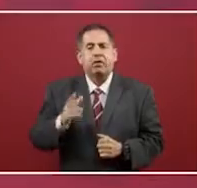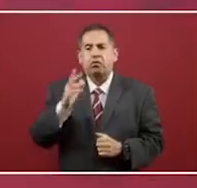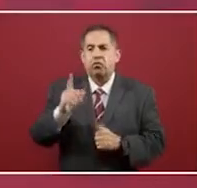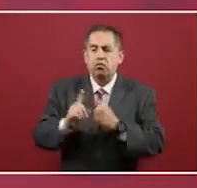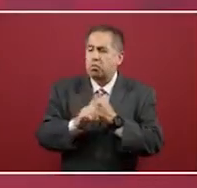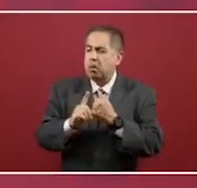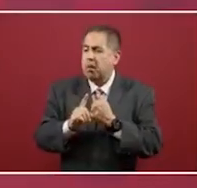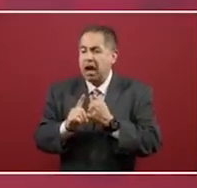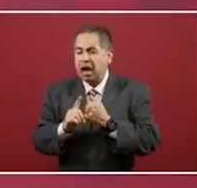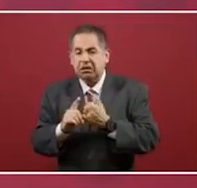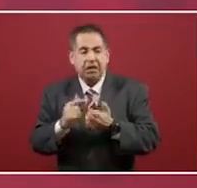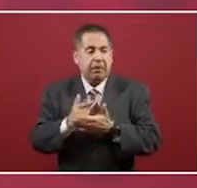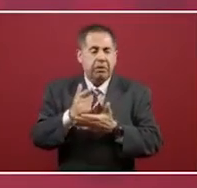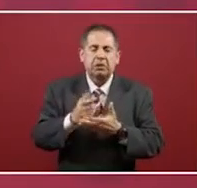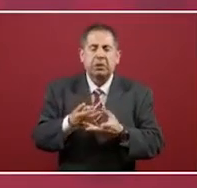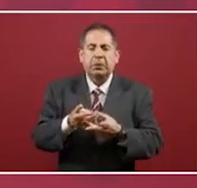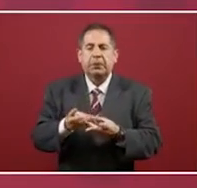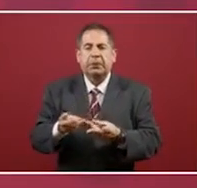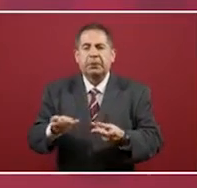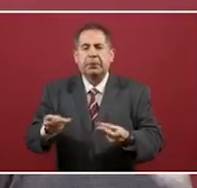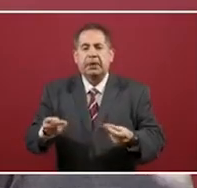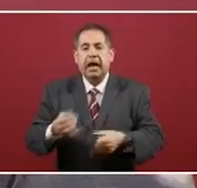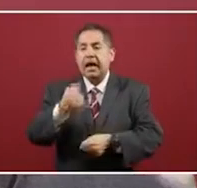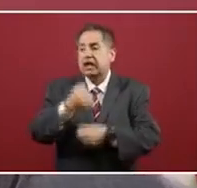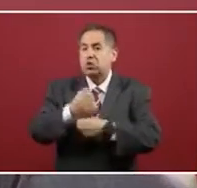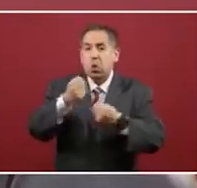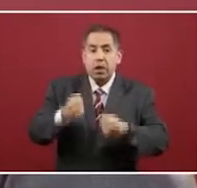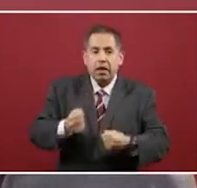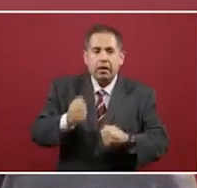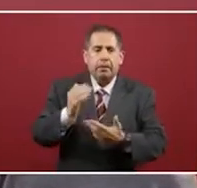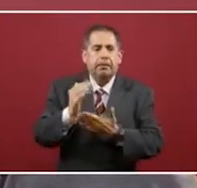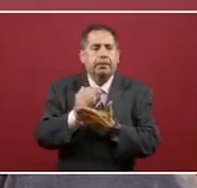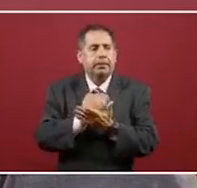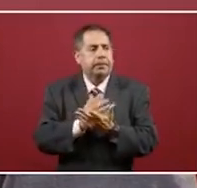resolver el problema grave de inseguridad y de violencia.